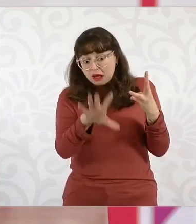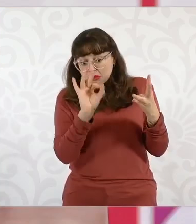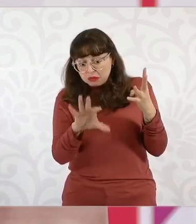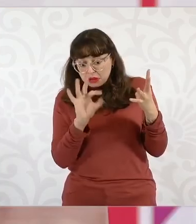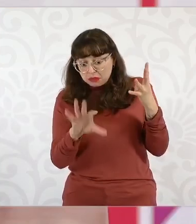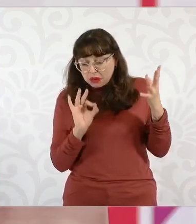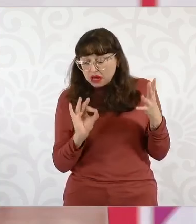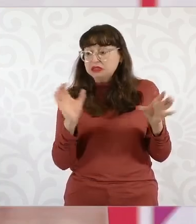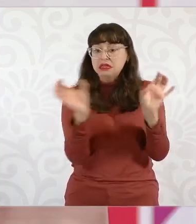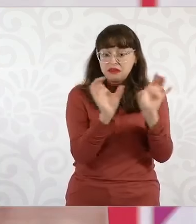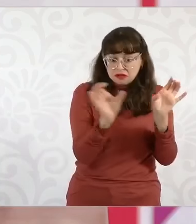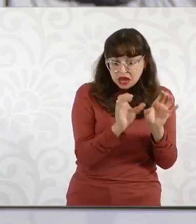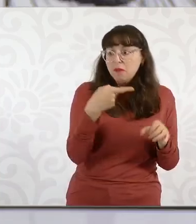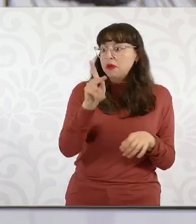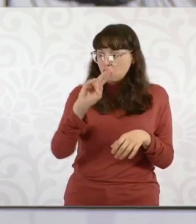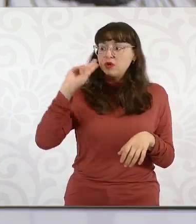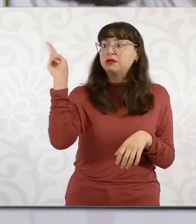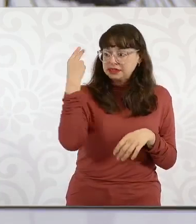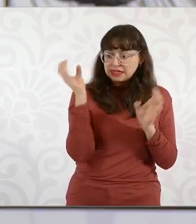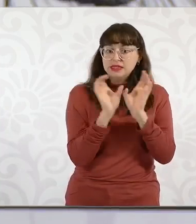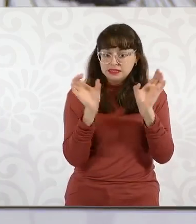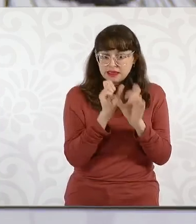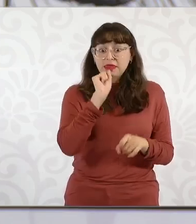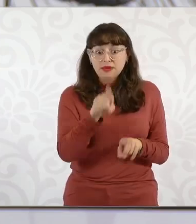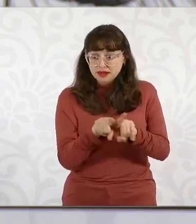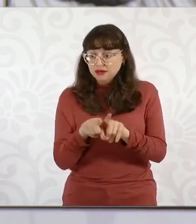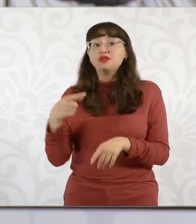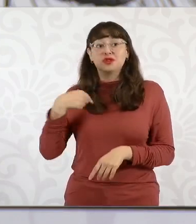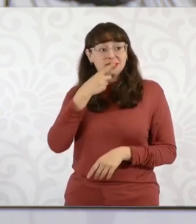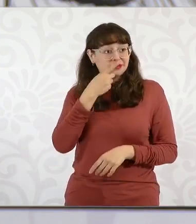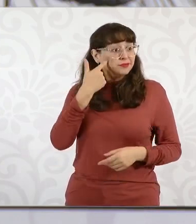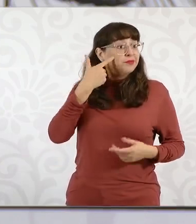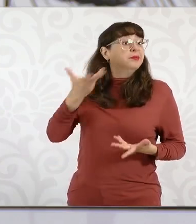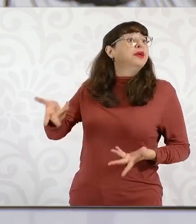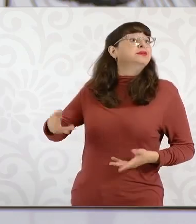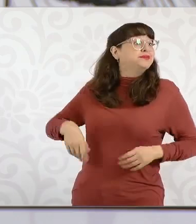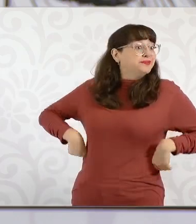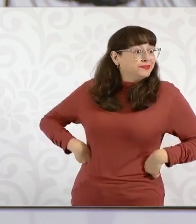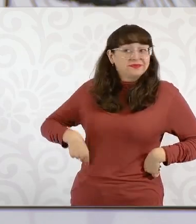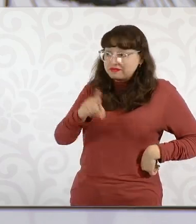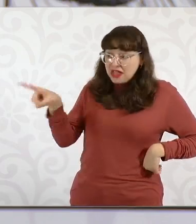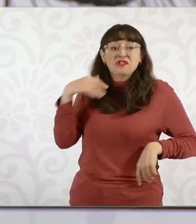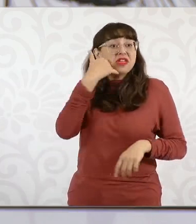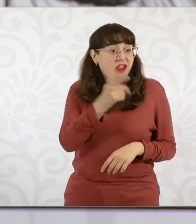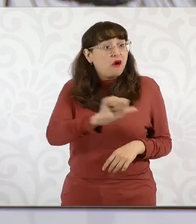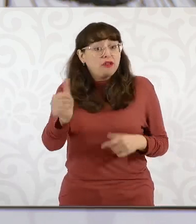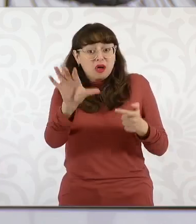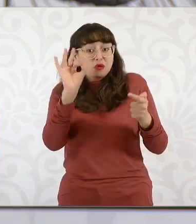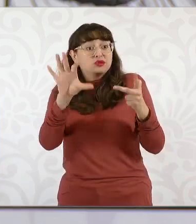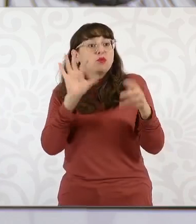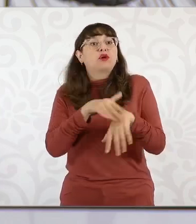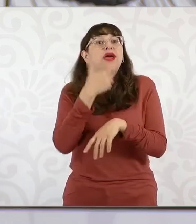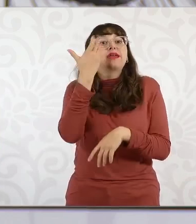feliz. Aquí mismo les dije, verdad, ¿no? Que todos iban a querer entrar al Poli y a la UNAM. No, es dar la opción de